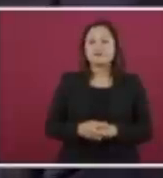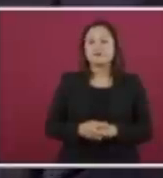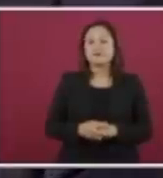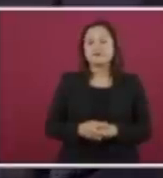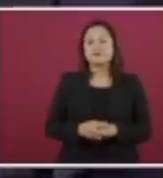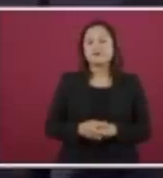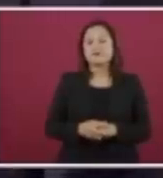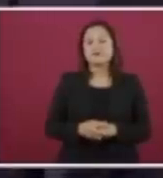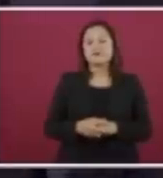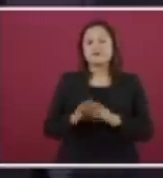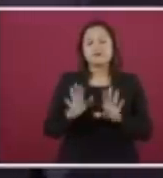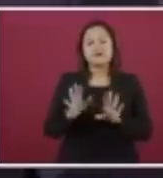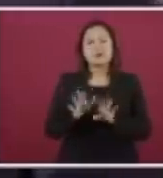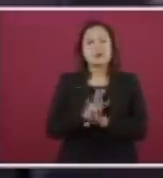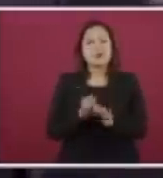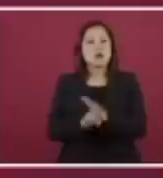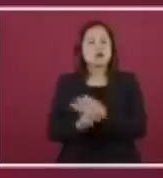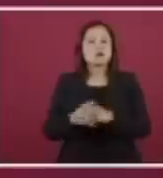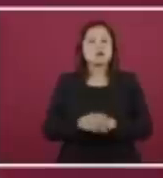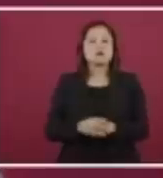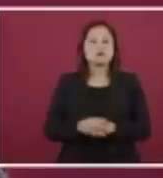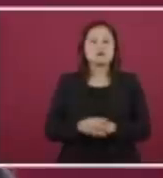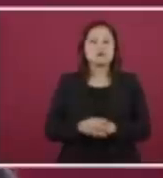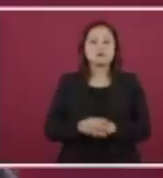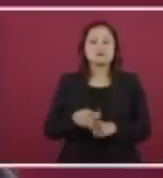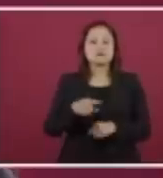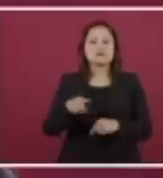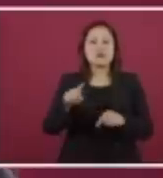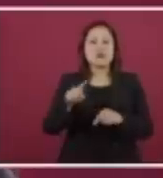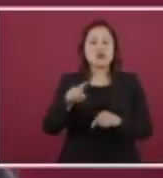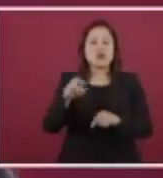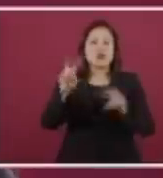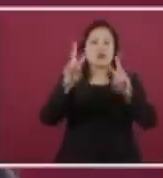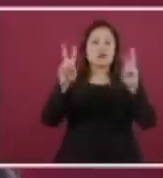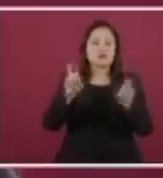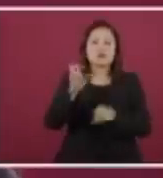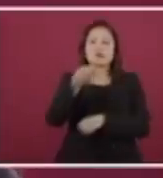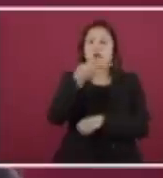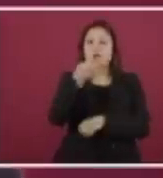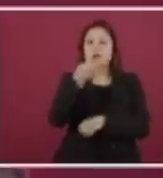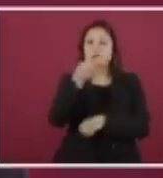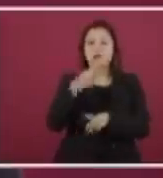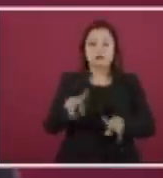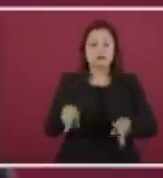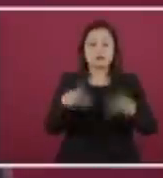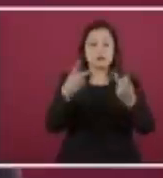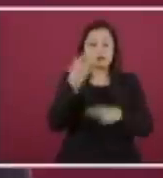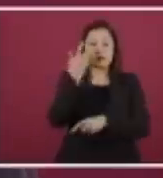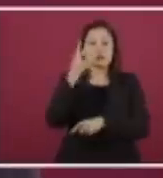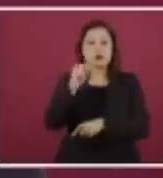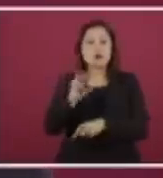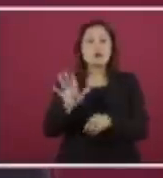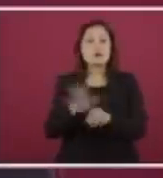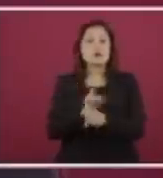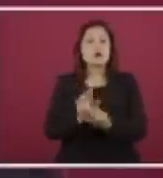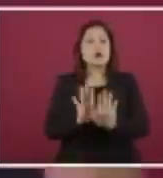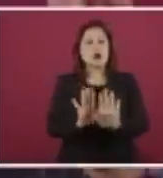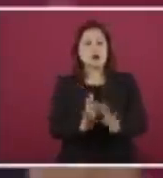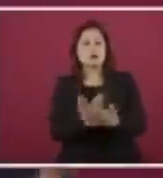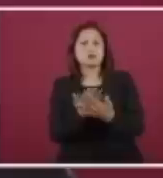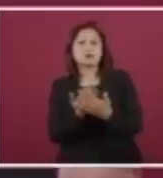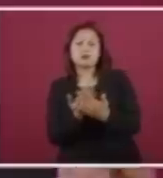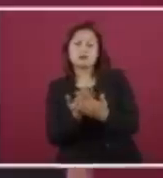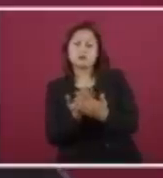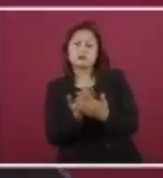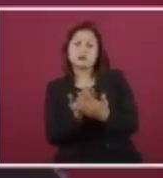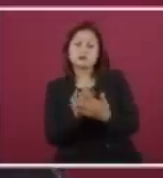quieren vender los medicamentos, que porque quieren poner condiciones. Yo